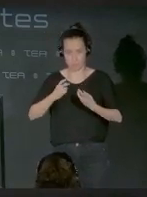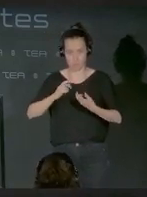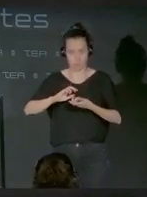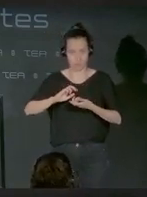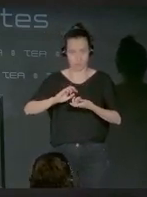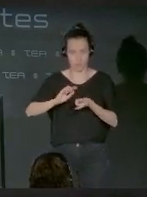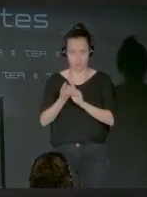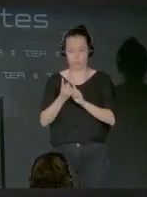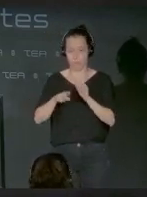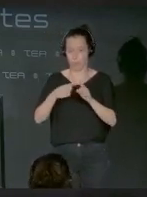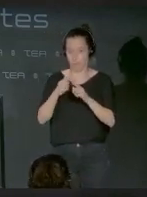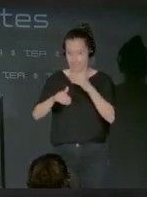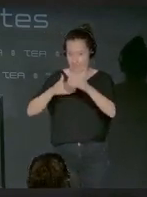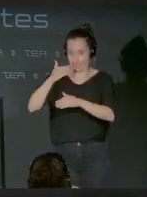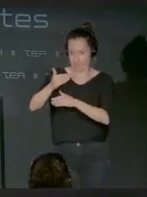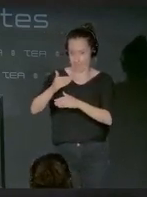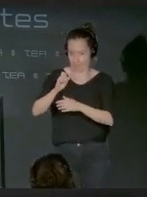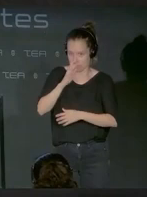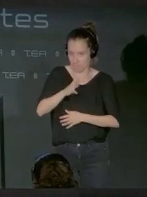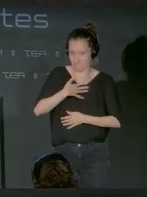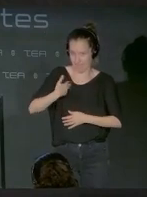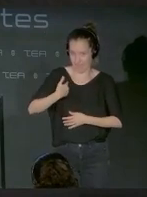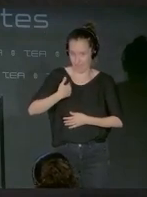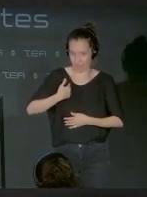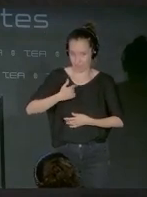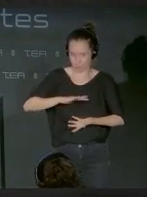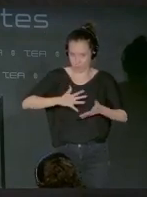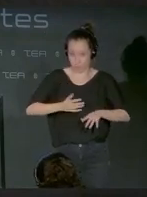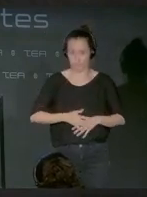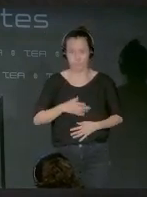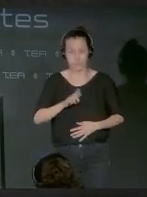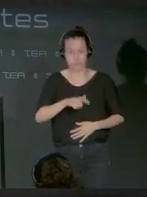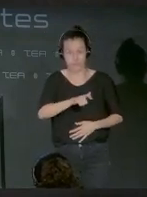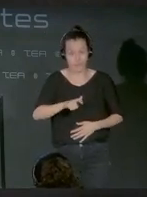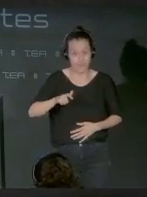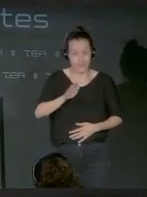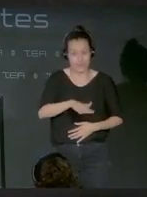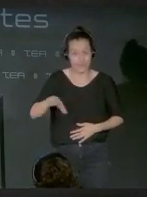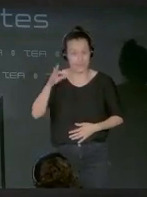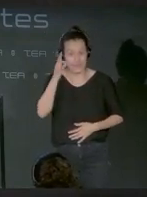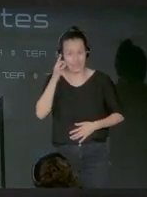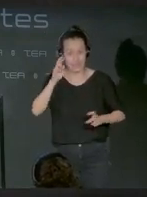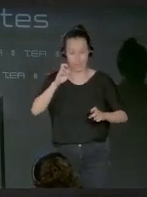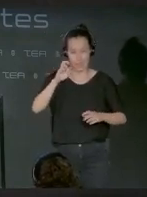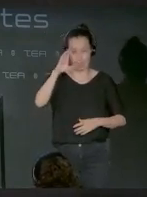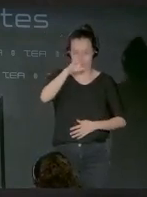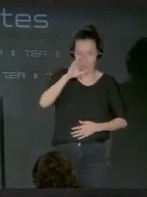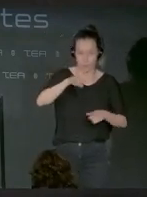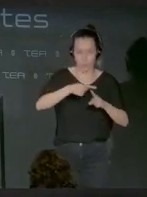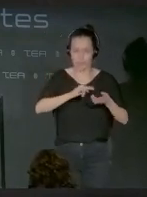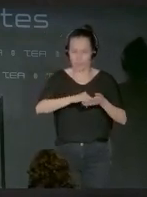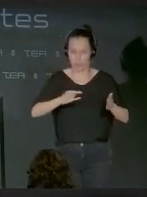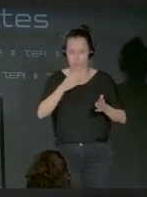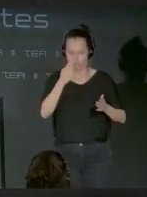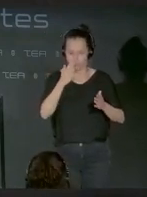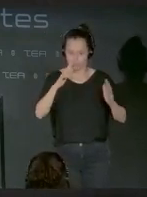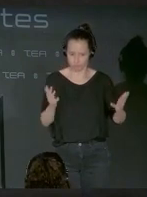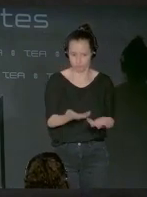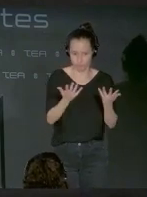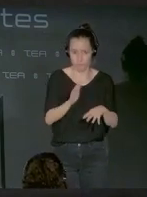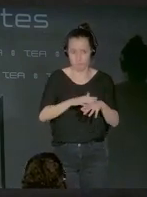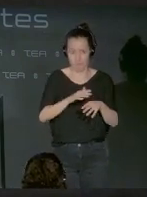en los próximos años queremos fomentar el interés de las niñas en materias científicas y tecnológicas para que haya más mujeres en nuestra industria